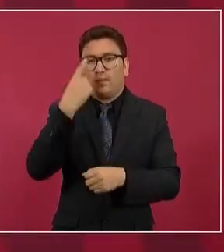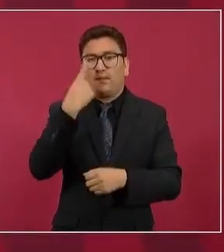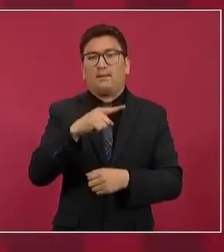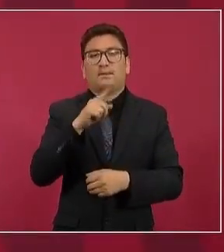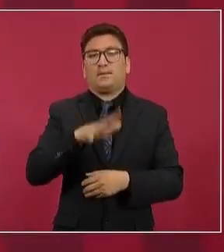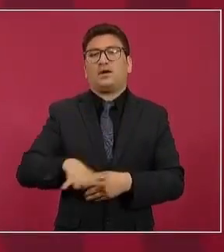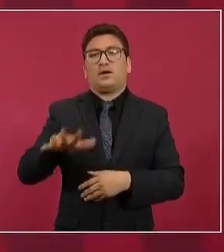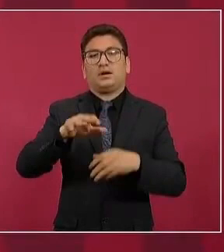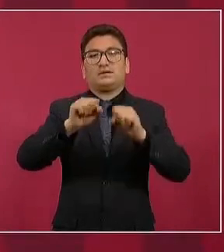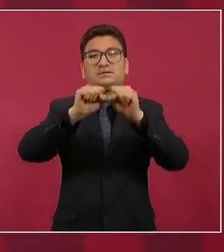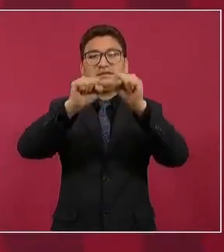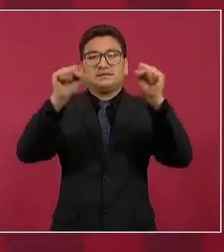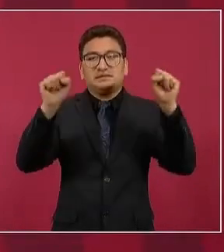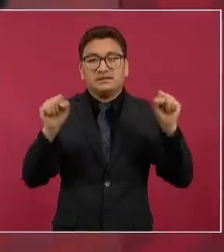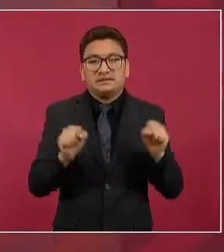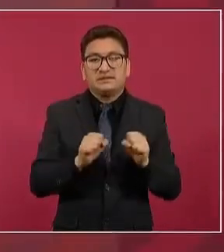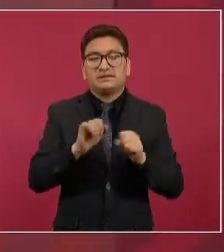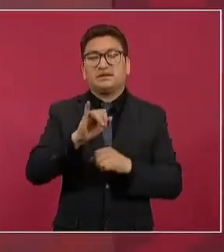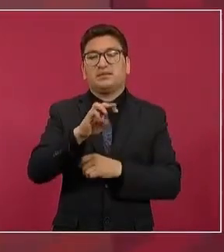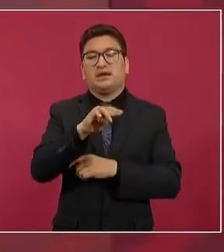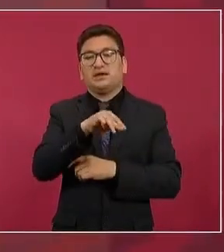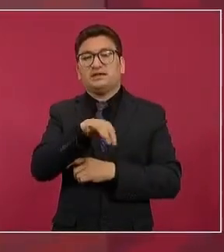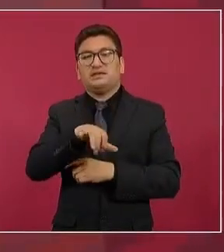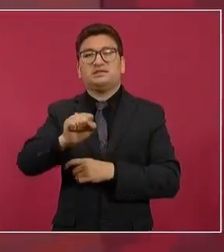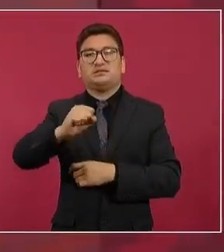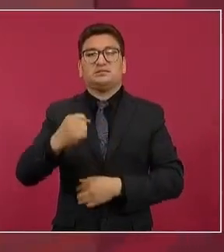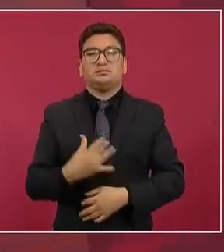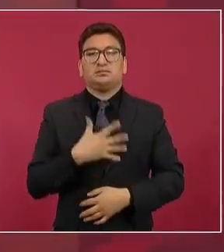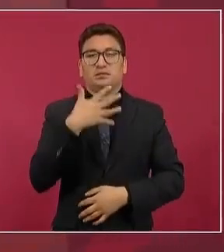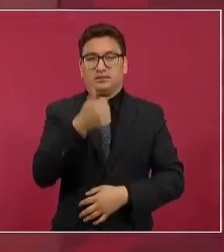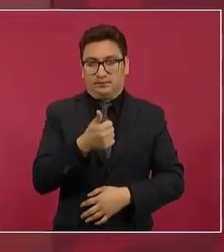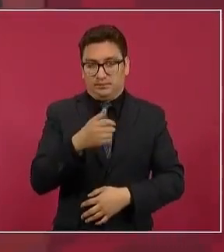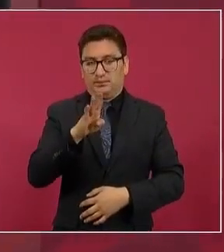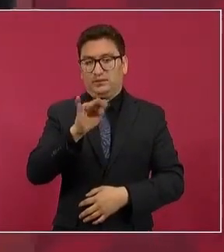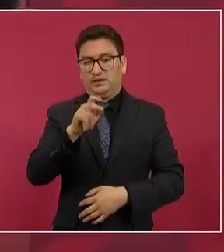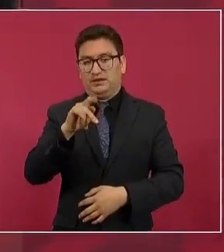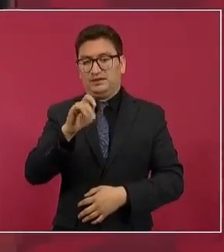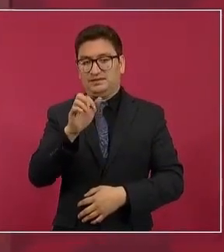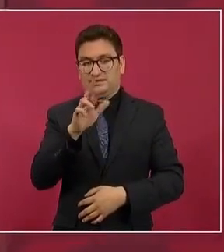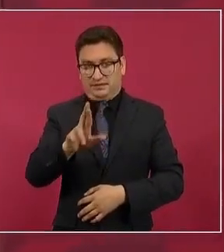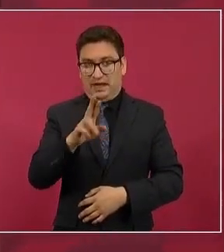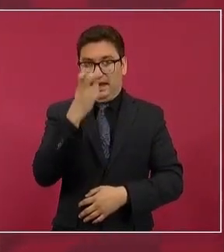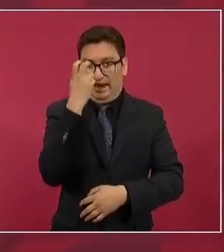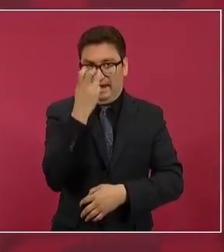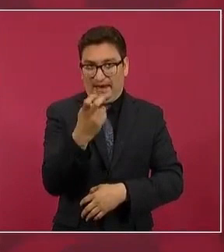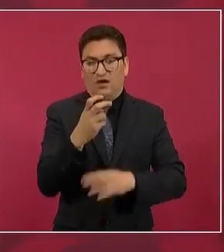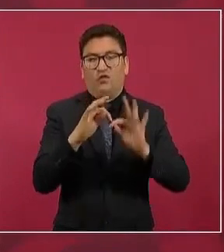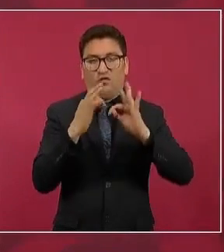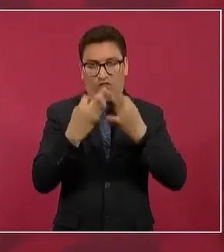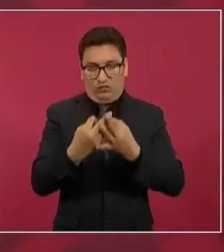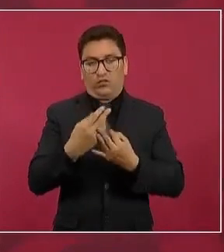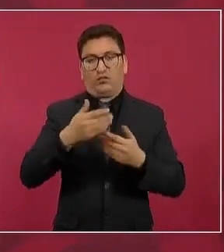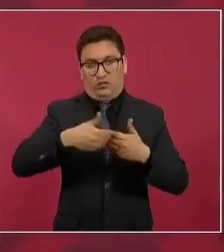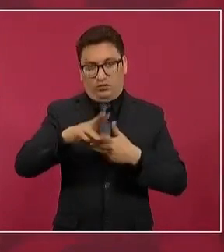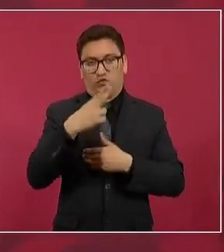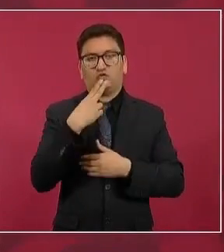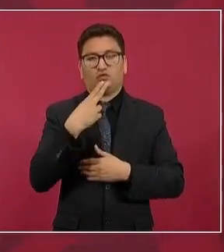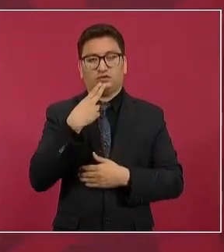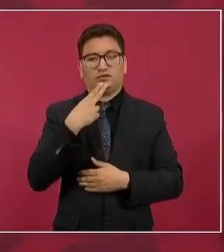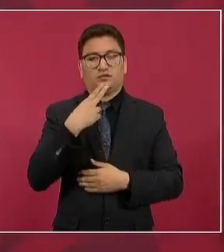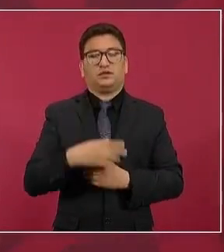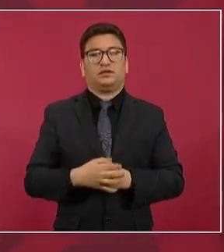para el sistema IMSS Bienestar, que es el modelo que vamos a utilizar